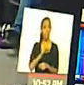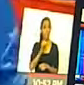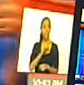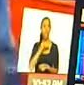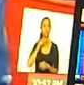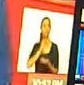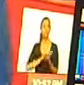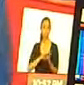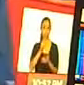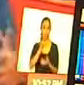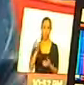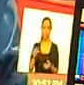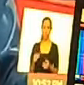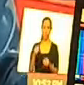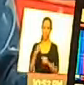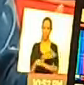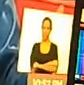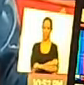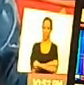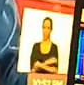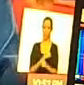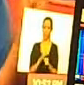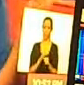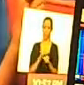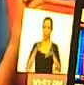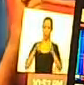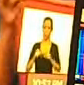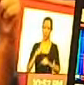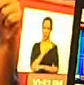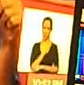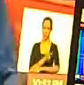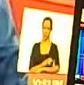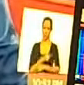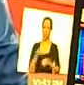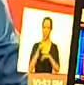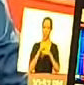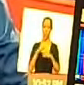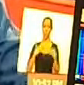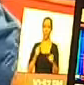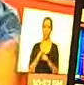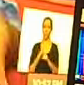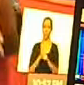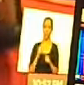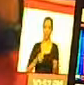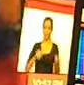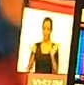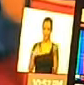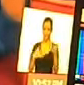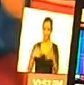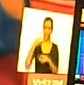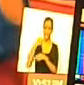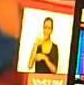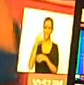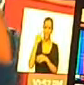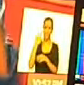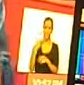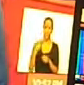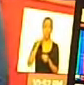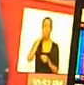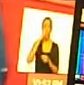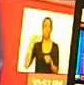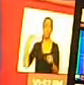Los golpistas toman el poder, que no sé si se recuerdan que en el Ministerio de Salud del Trabajo sacaron unas cajas de unos revólveres que se veían que eran como del año